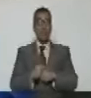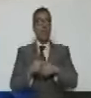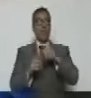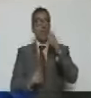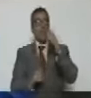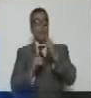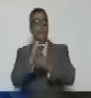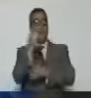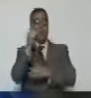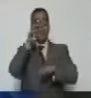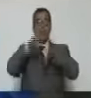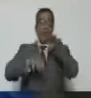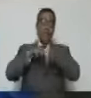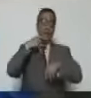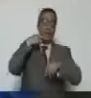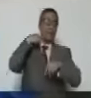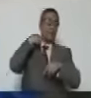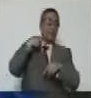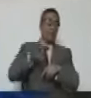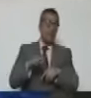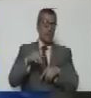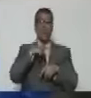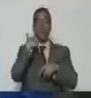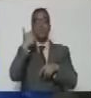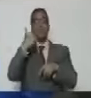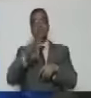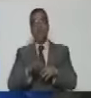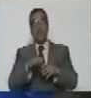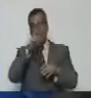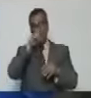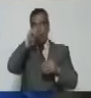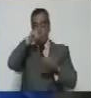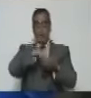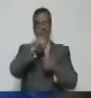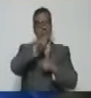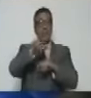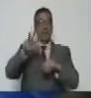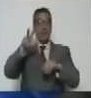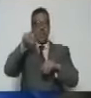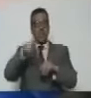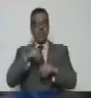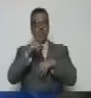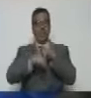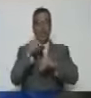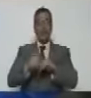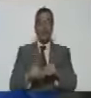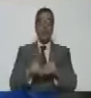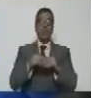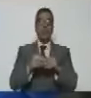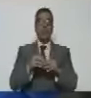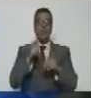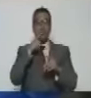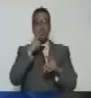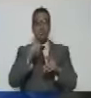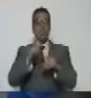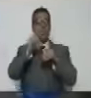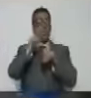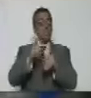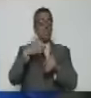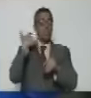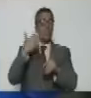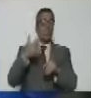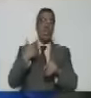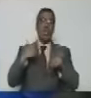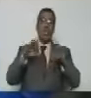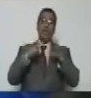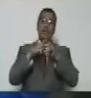animales y plantas, están en peligro de extinción. El año 2023 ha sido el año más cálido registrado en